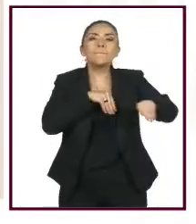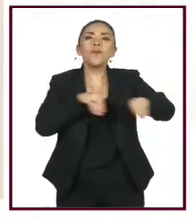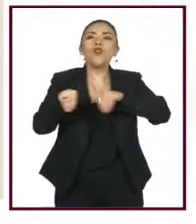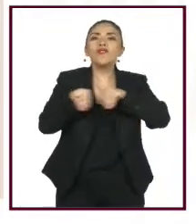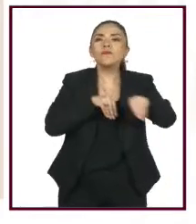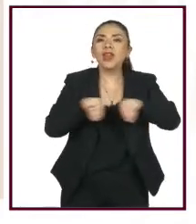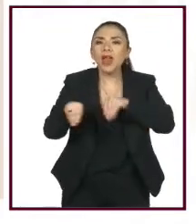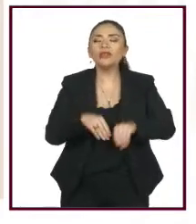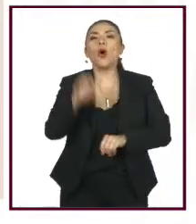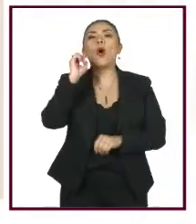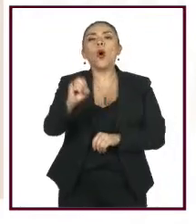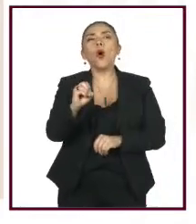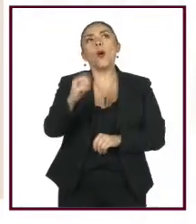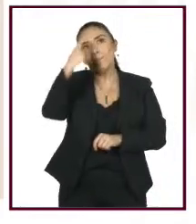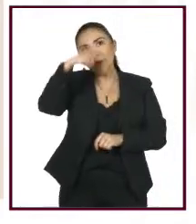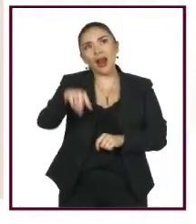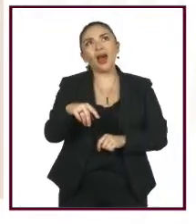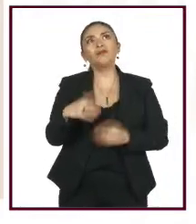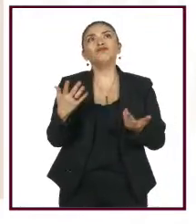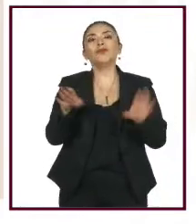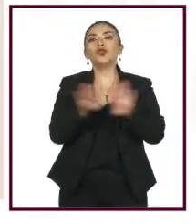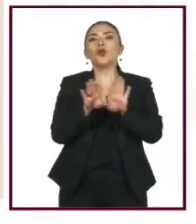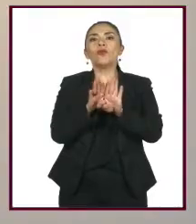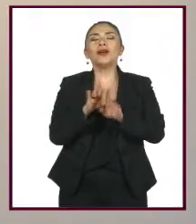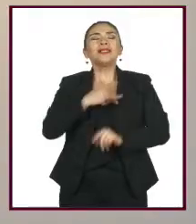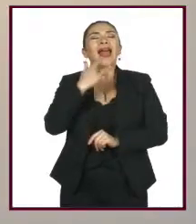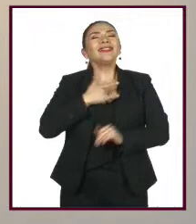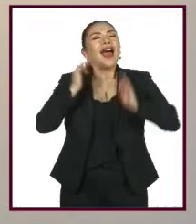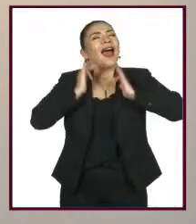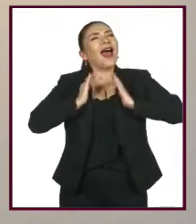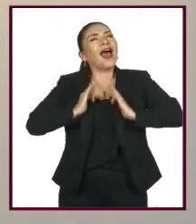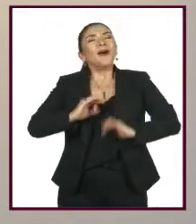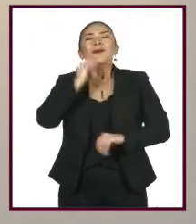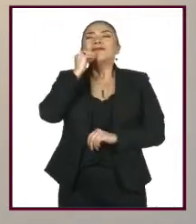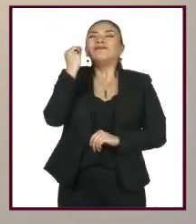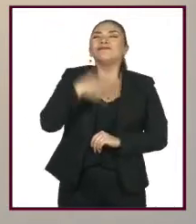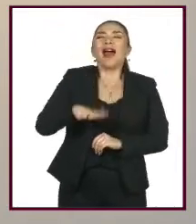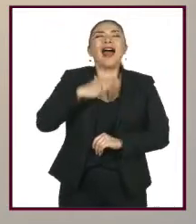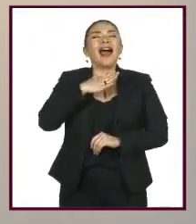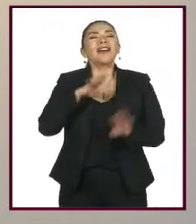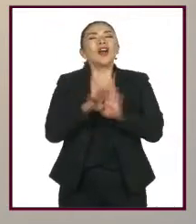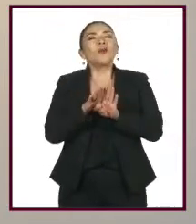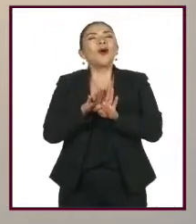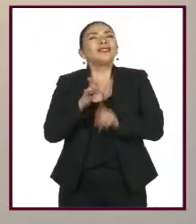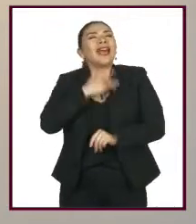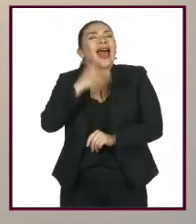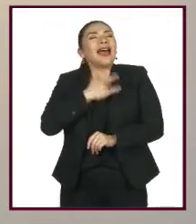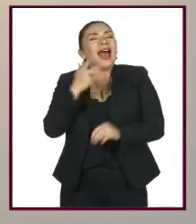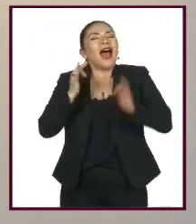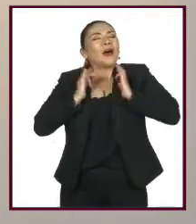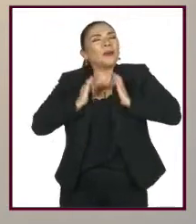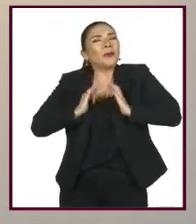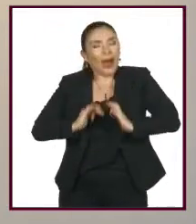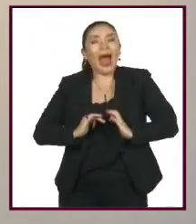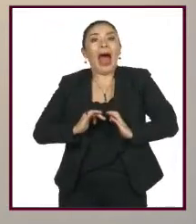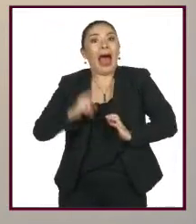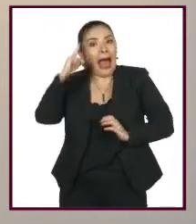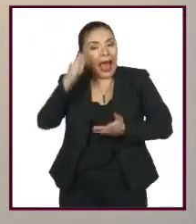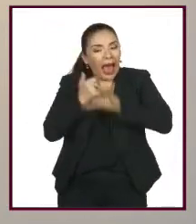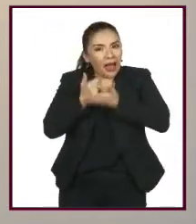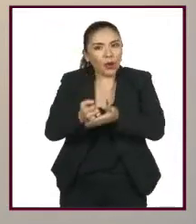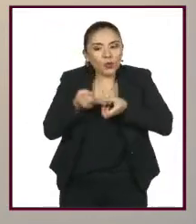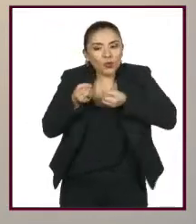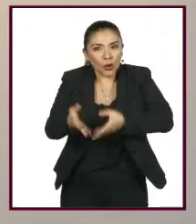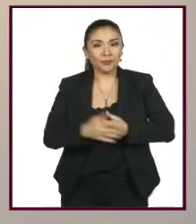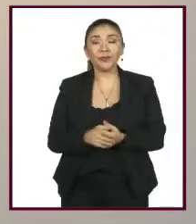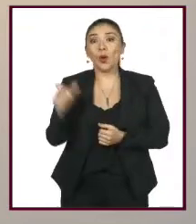con las respuestas que tienen que ver con el placer y que nos causan algún tipo de satisfacción. Al